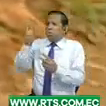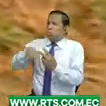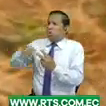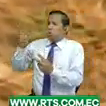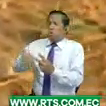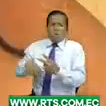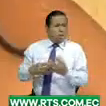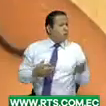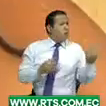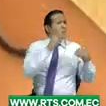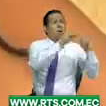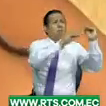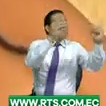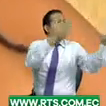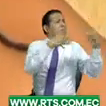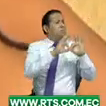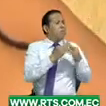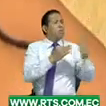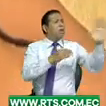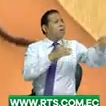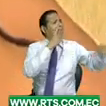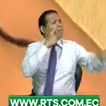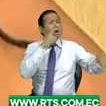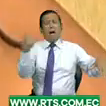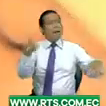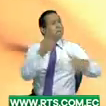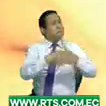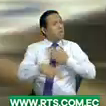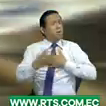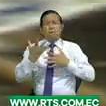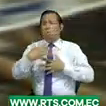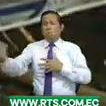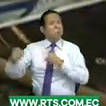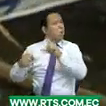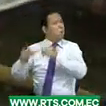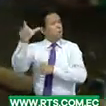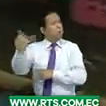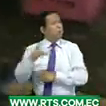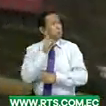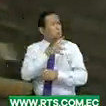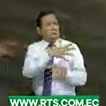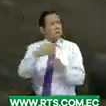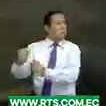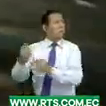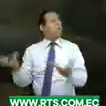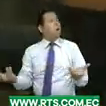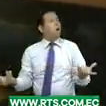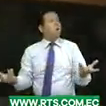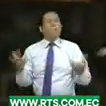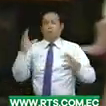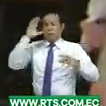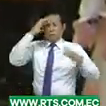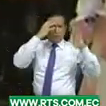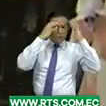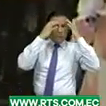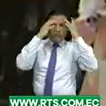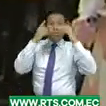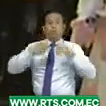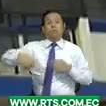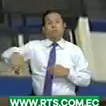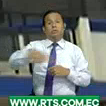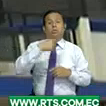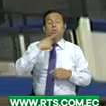ahí nos alborotamos, yo fui a llamar al papá, que el bebé no aparecía. La palabra secuestro se pronunciaba con frecuencia en ese núcleo